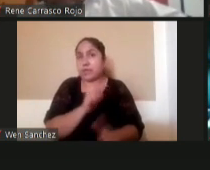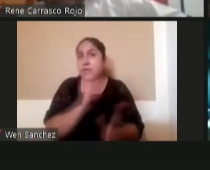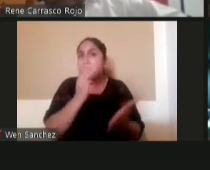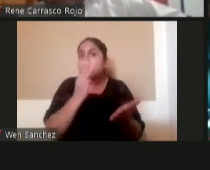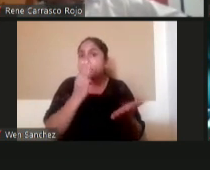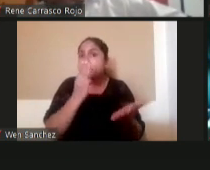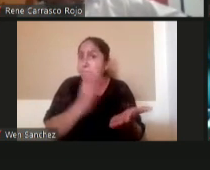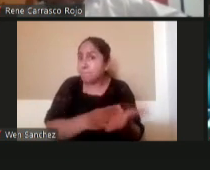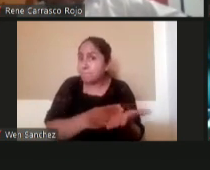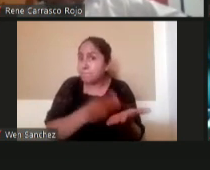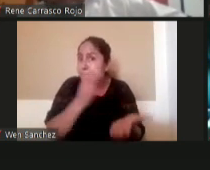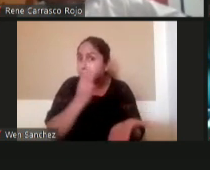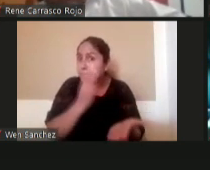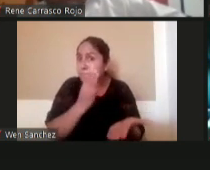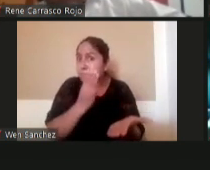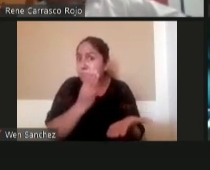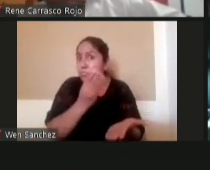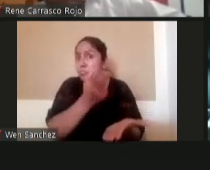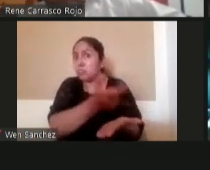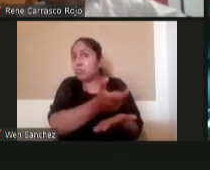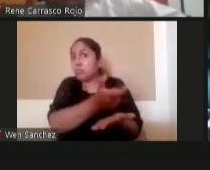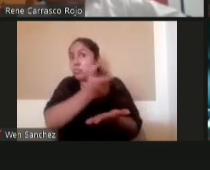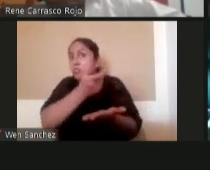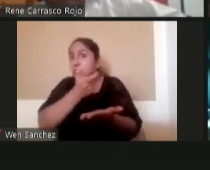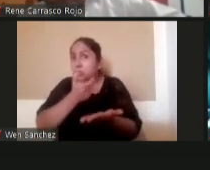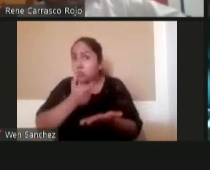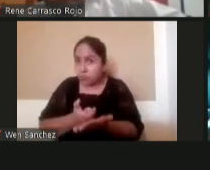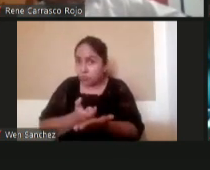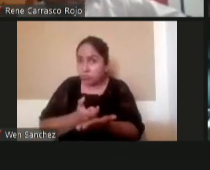la contraprestación del mes inmediato anterior,